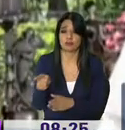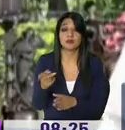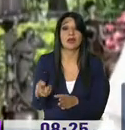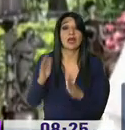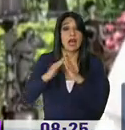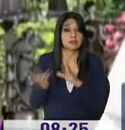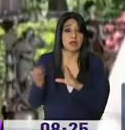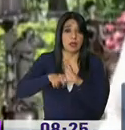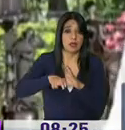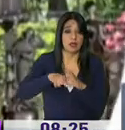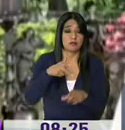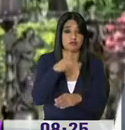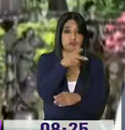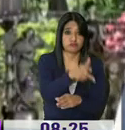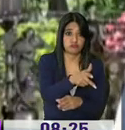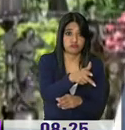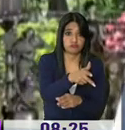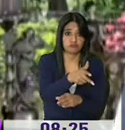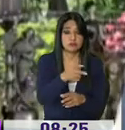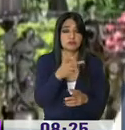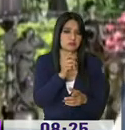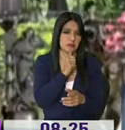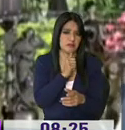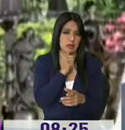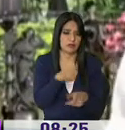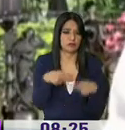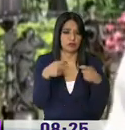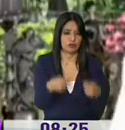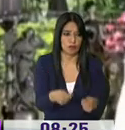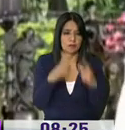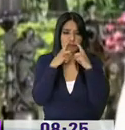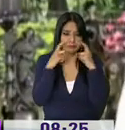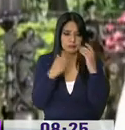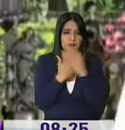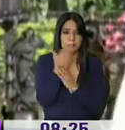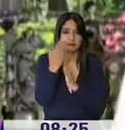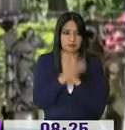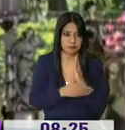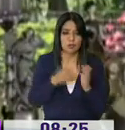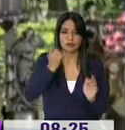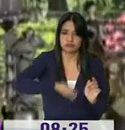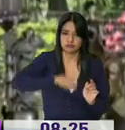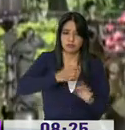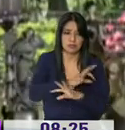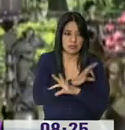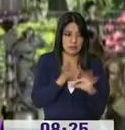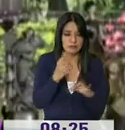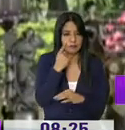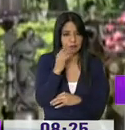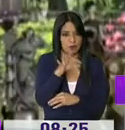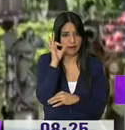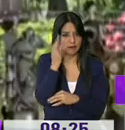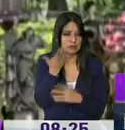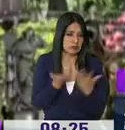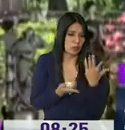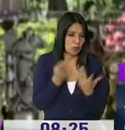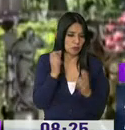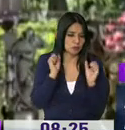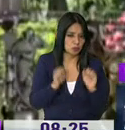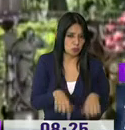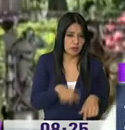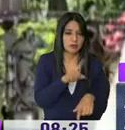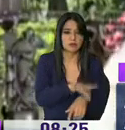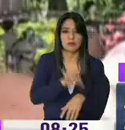casa, le transportamos privadamente con la mascarilla, le sanitizamos, le hacemos las pruebas aleatoriamente a los que se puedan y